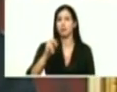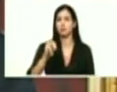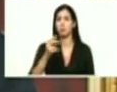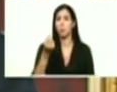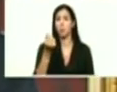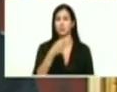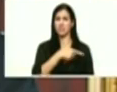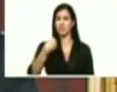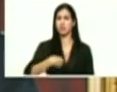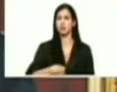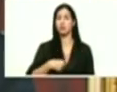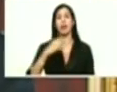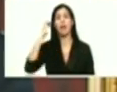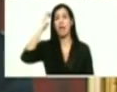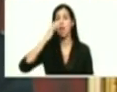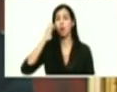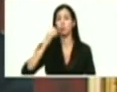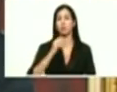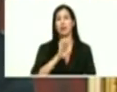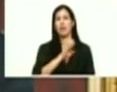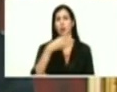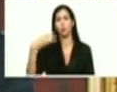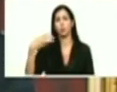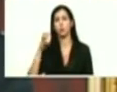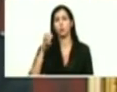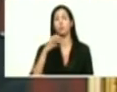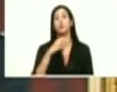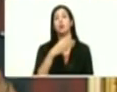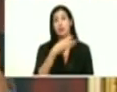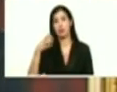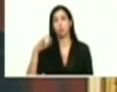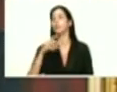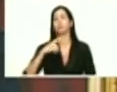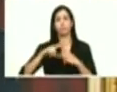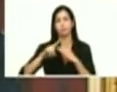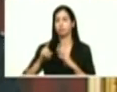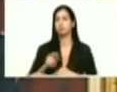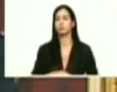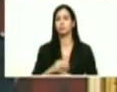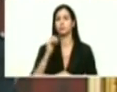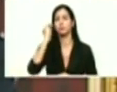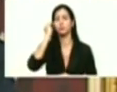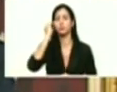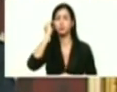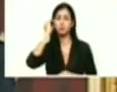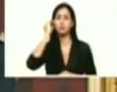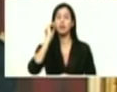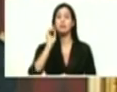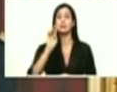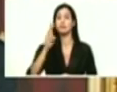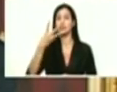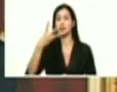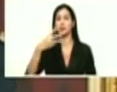¿verdad? el euro en algunos casos etcétera etcétera en tercer lugar